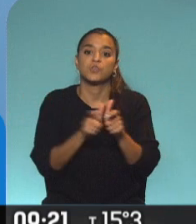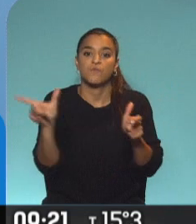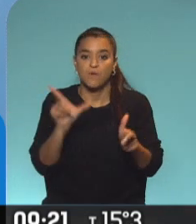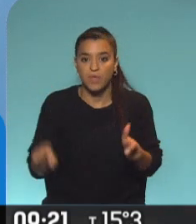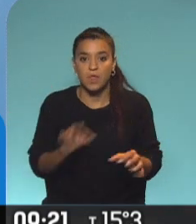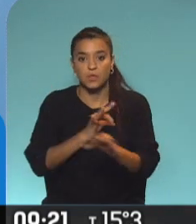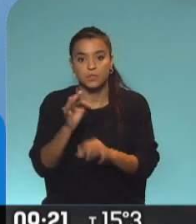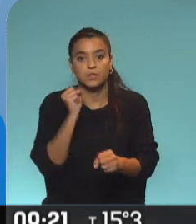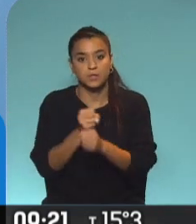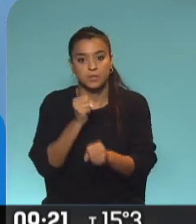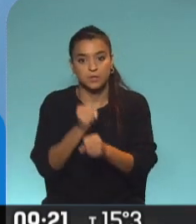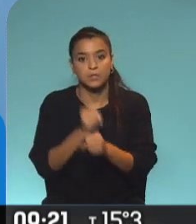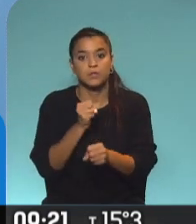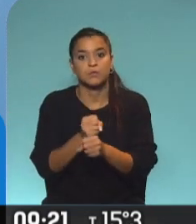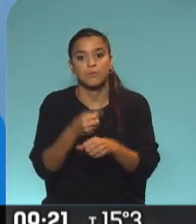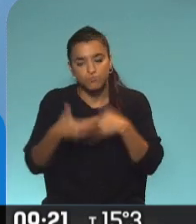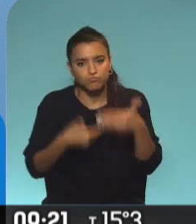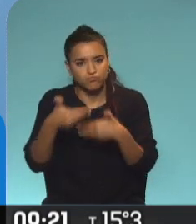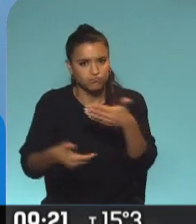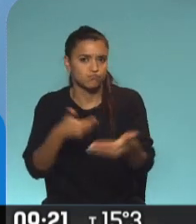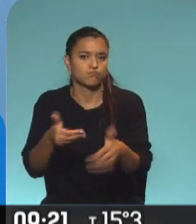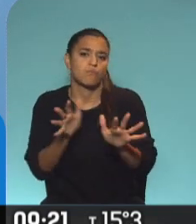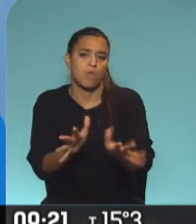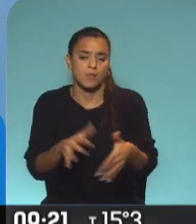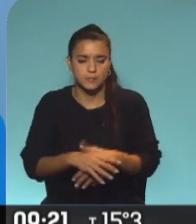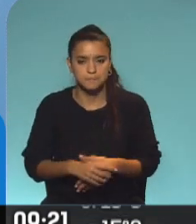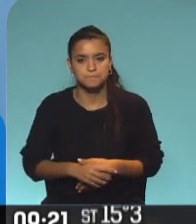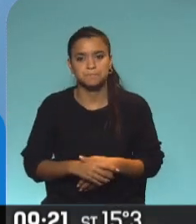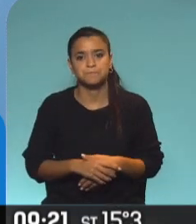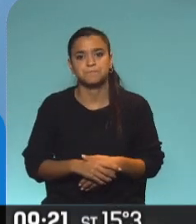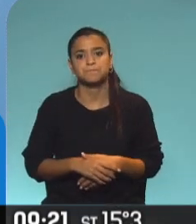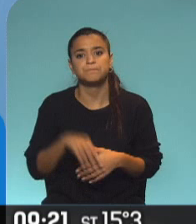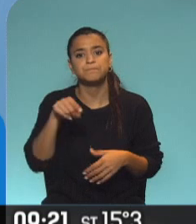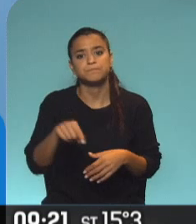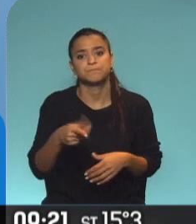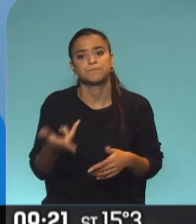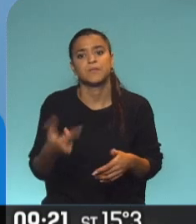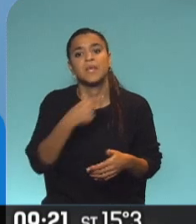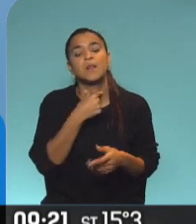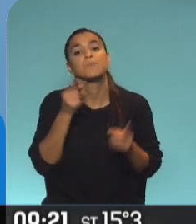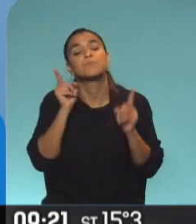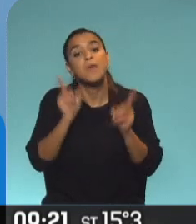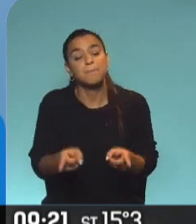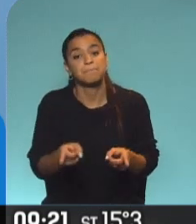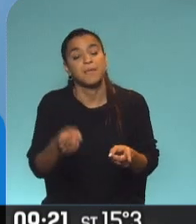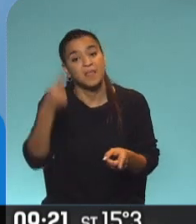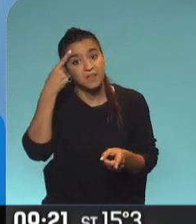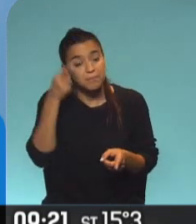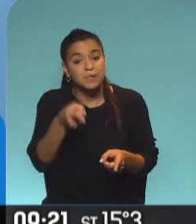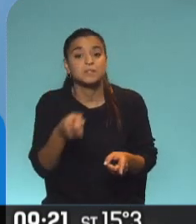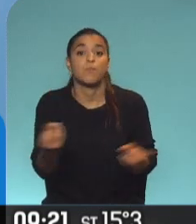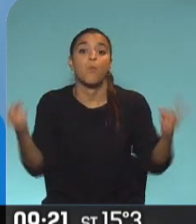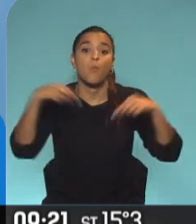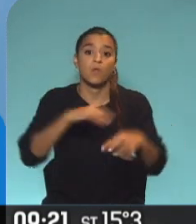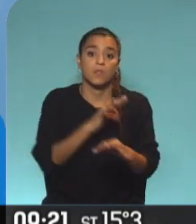viene trabajando sistemáticamente en ese sentido. Y en este marco creemos también que la vuelta a la escuela puede significar